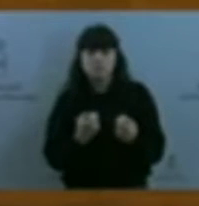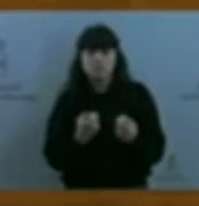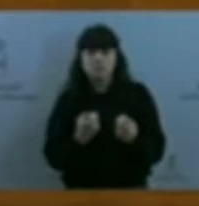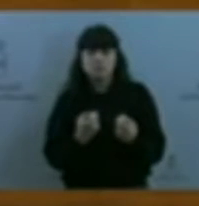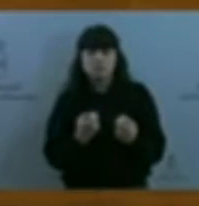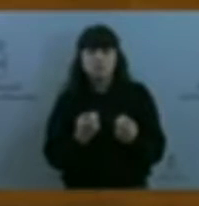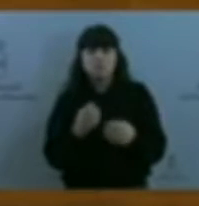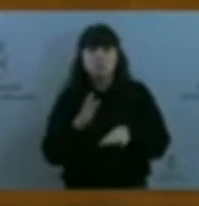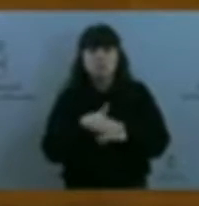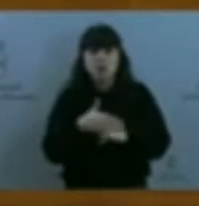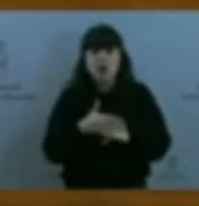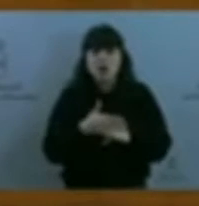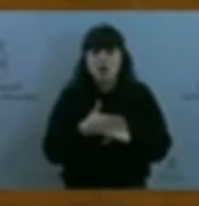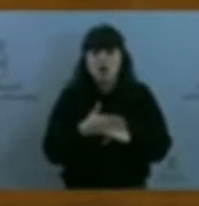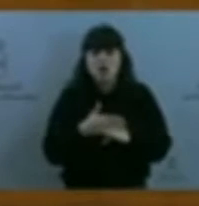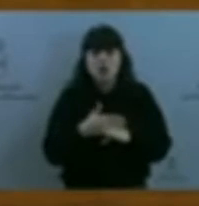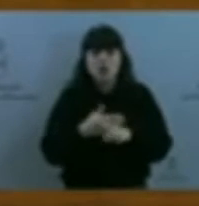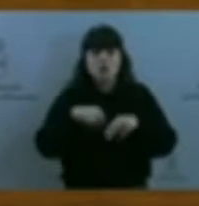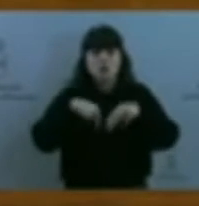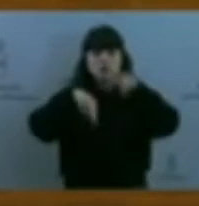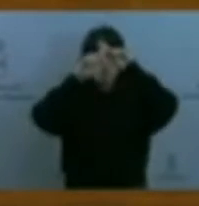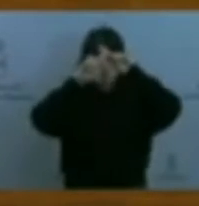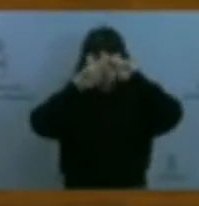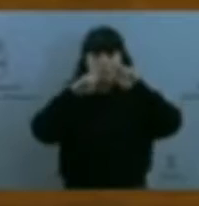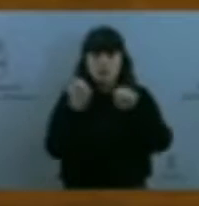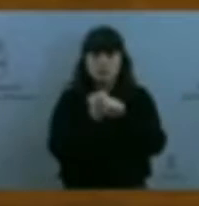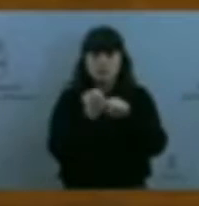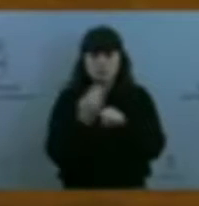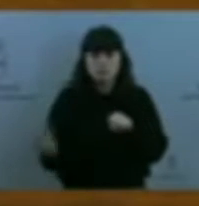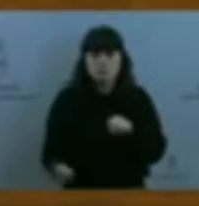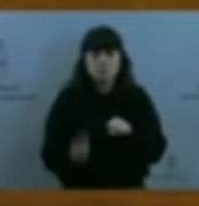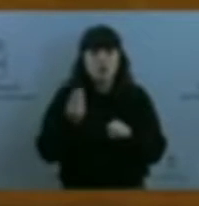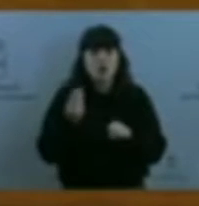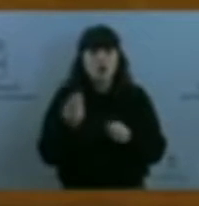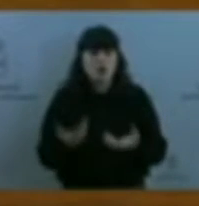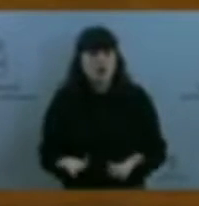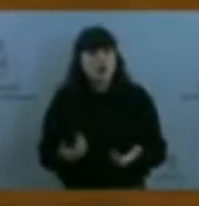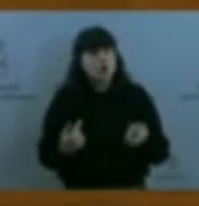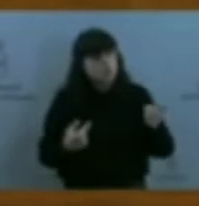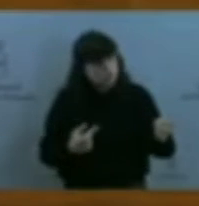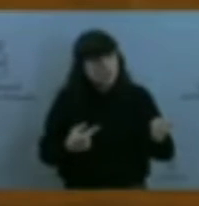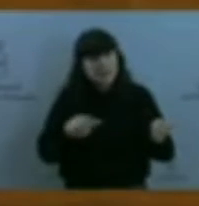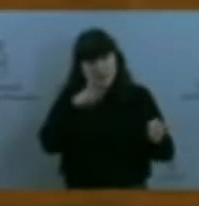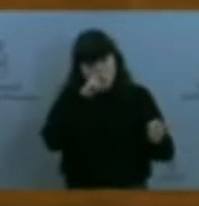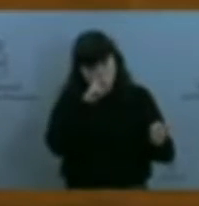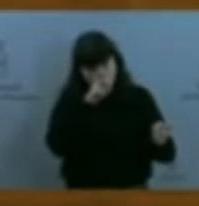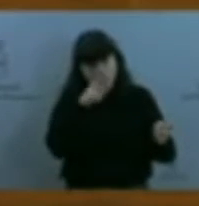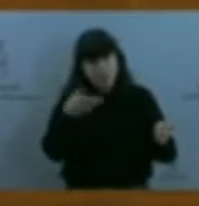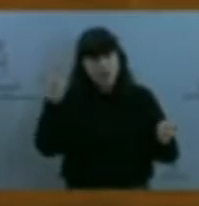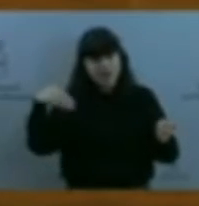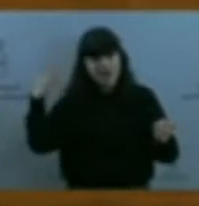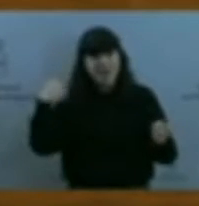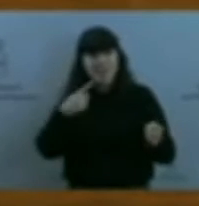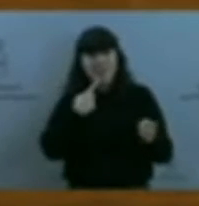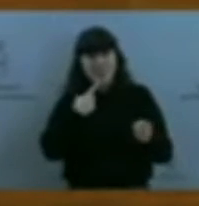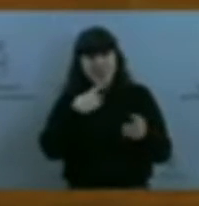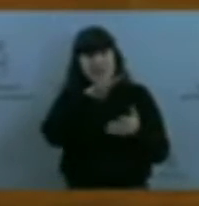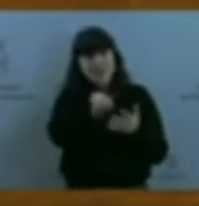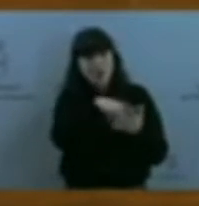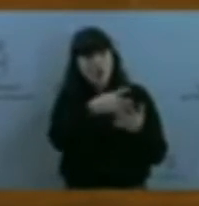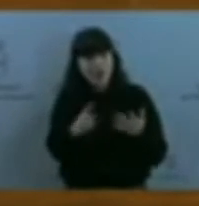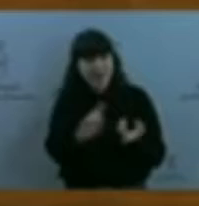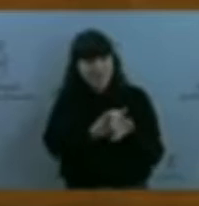y consultorios. ¿Recuerda usted cuando decía que con la reestructuración de horarios y el subsiguiente aumento del rendimiento